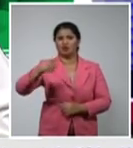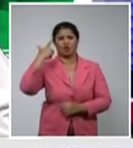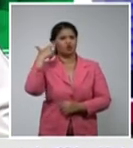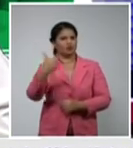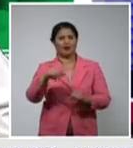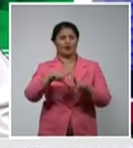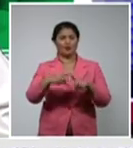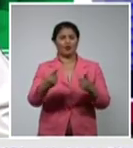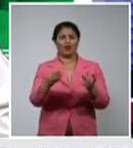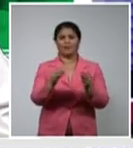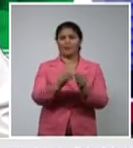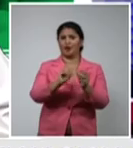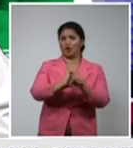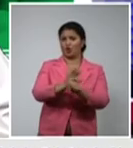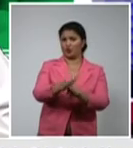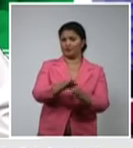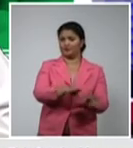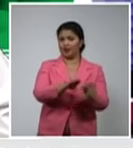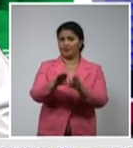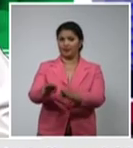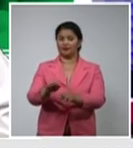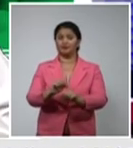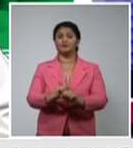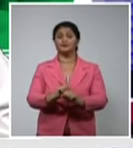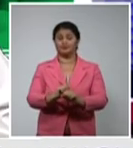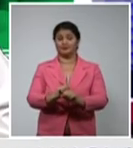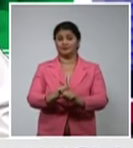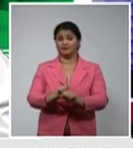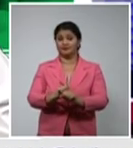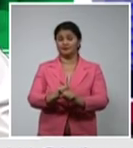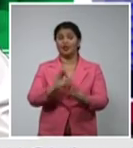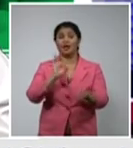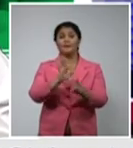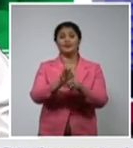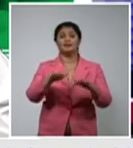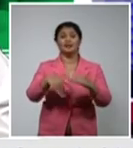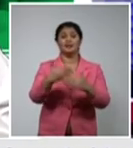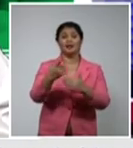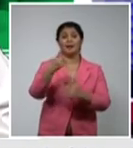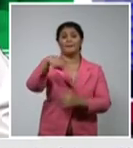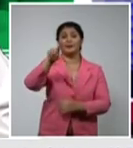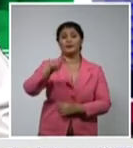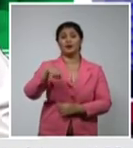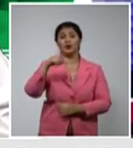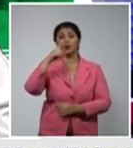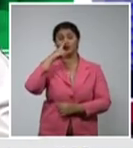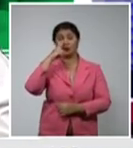Hasta ayer mejor dicho, y desde el 1 de noviembre se han acumulado